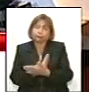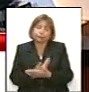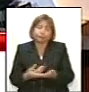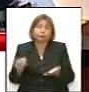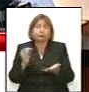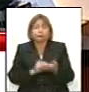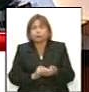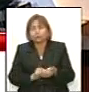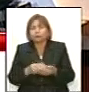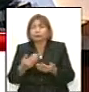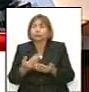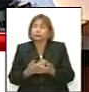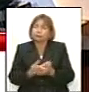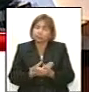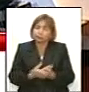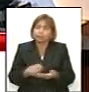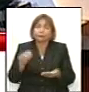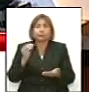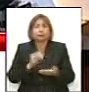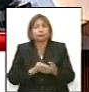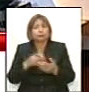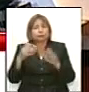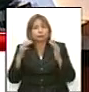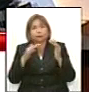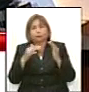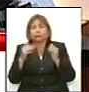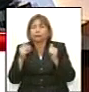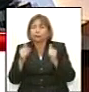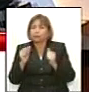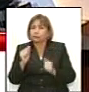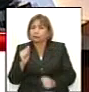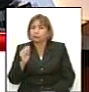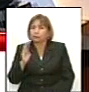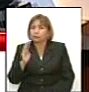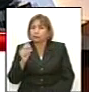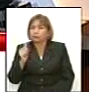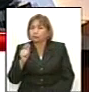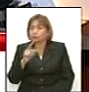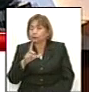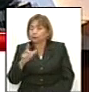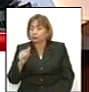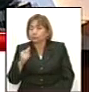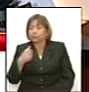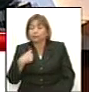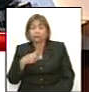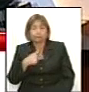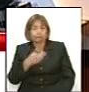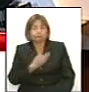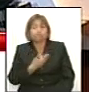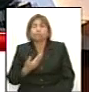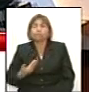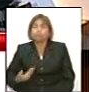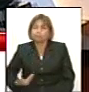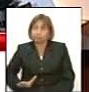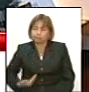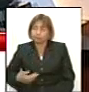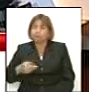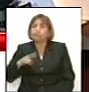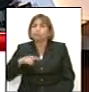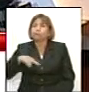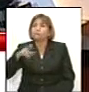nuevos hitos que incorporar, y ese es justamente parte del trabajo que tenemos que hacer con los gobiernos regionales y